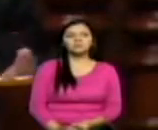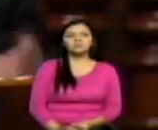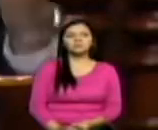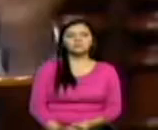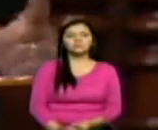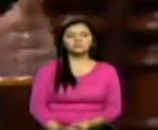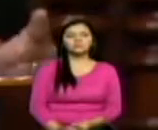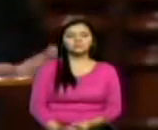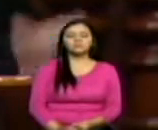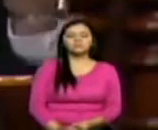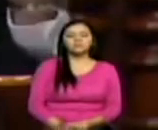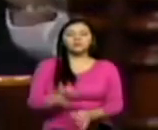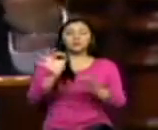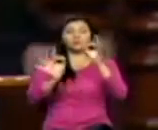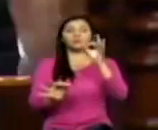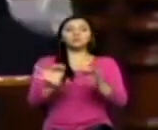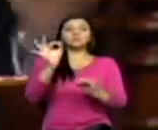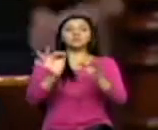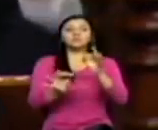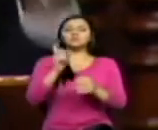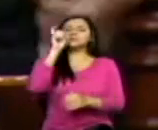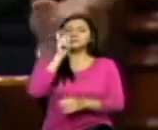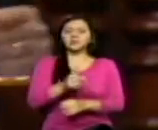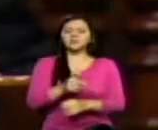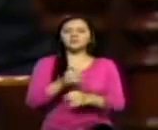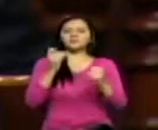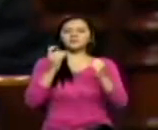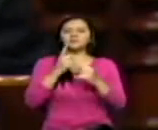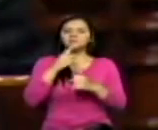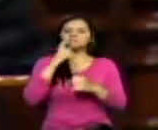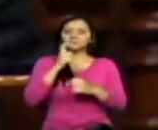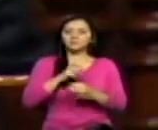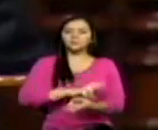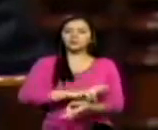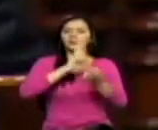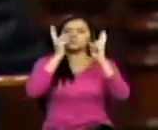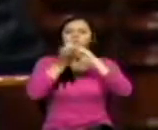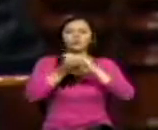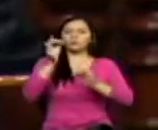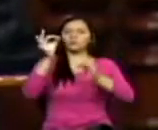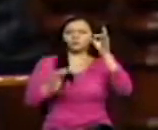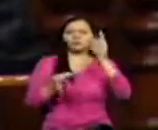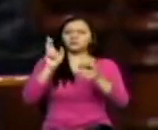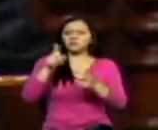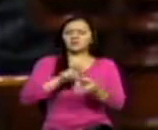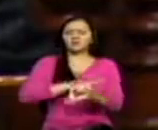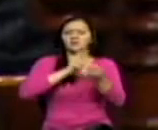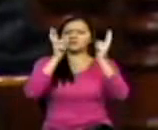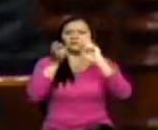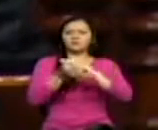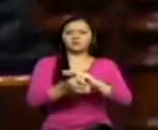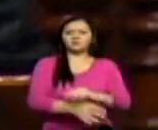La cual debe ser profundamente reformada.